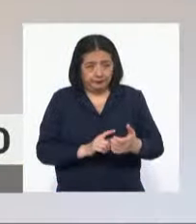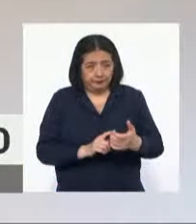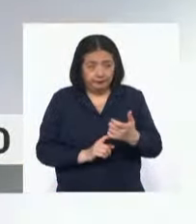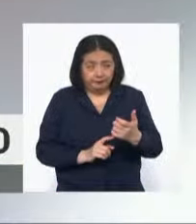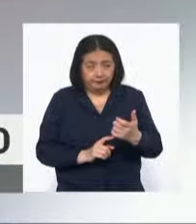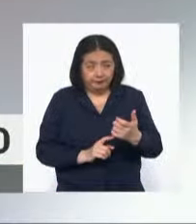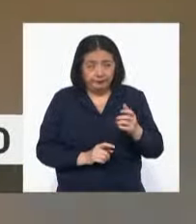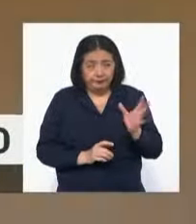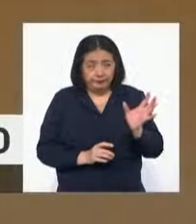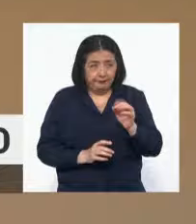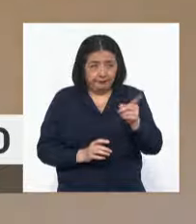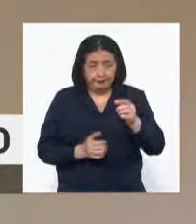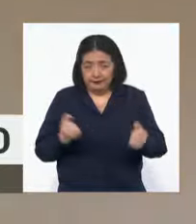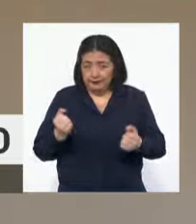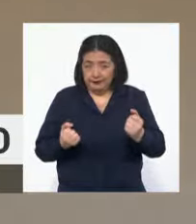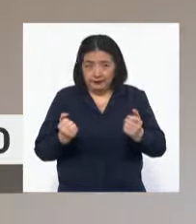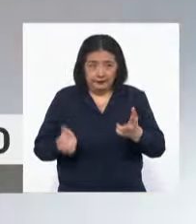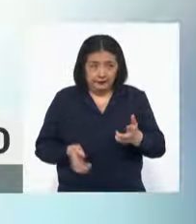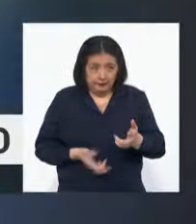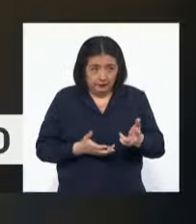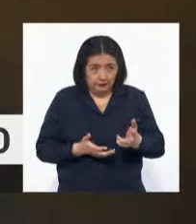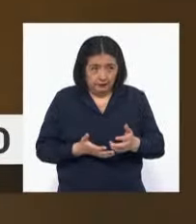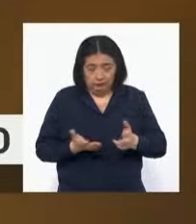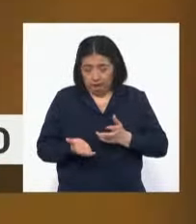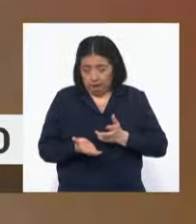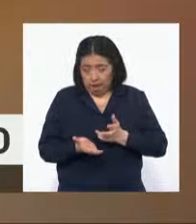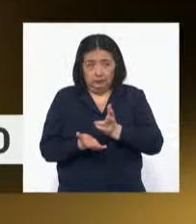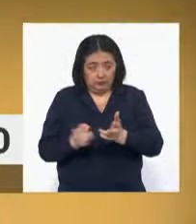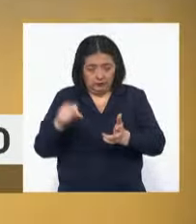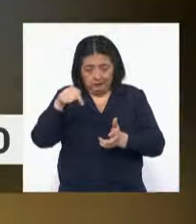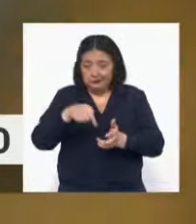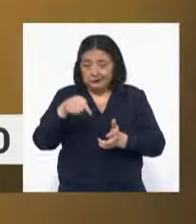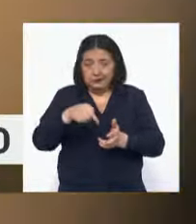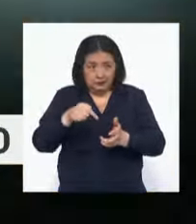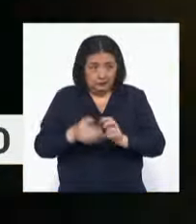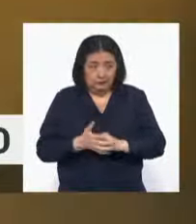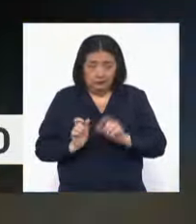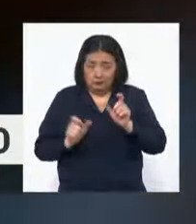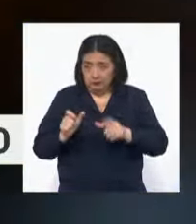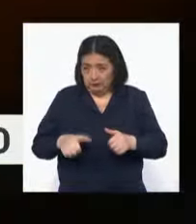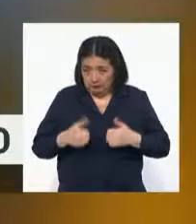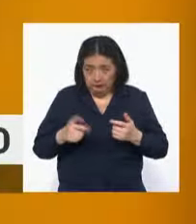Todos rodeaban este vehículo que ocupaba una berma central. Dentro estaba un vecino.